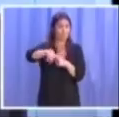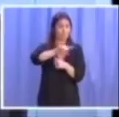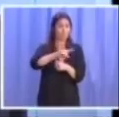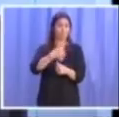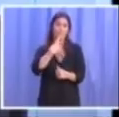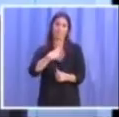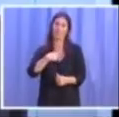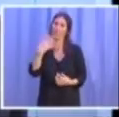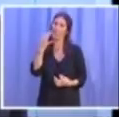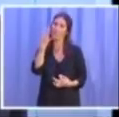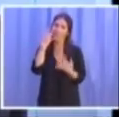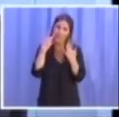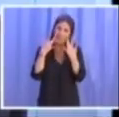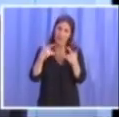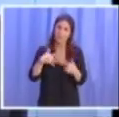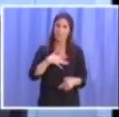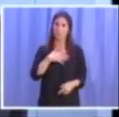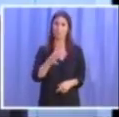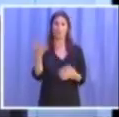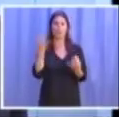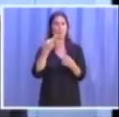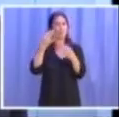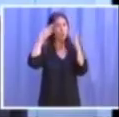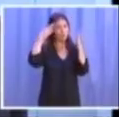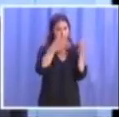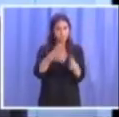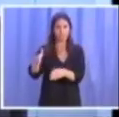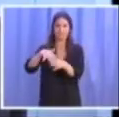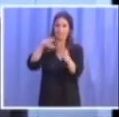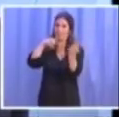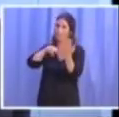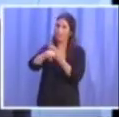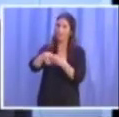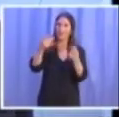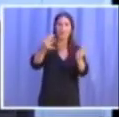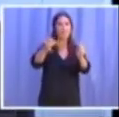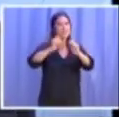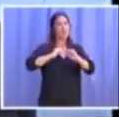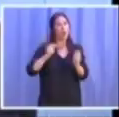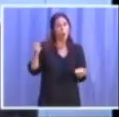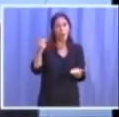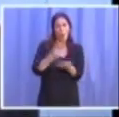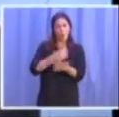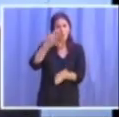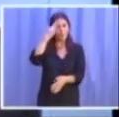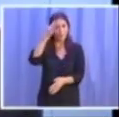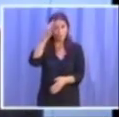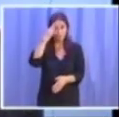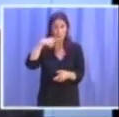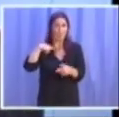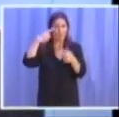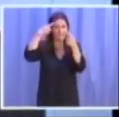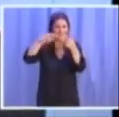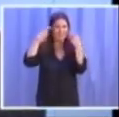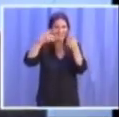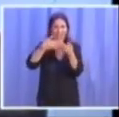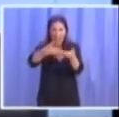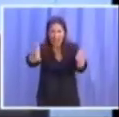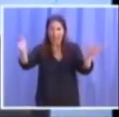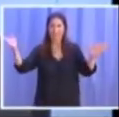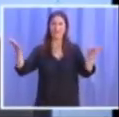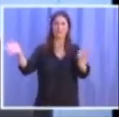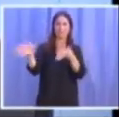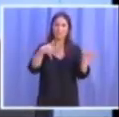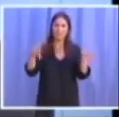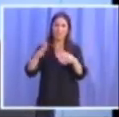limpiar el ayuntamiento, que había que trabajar por la transparencia, que había que devolver la ilusión, abrir las puertas de par en par, abrir las ventanas